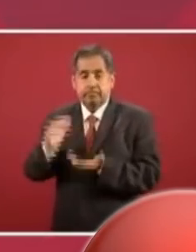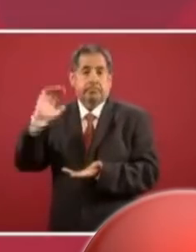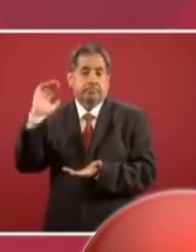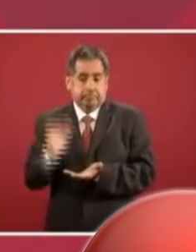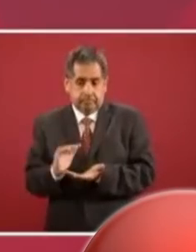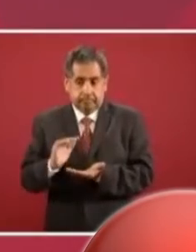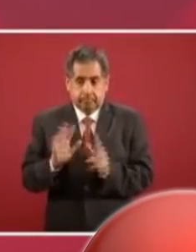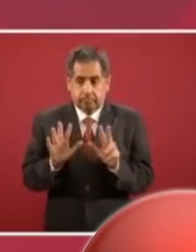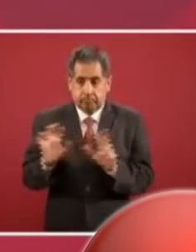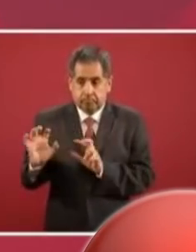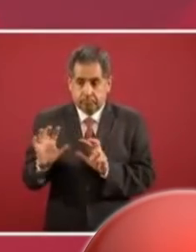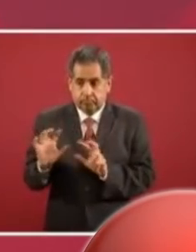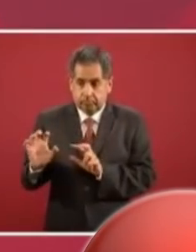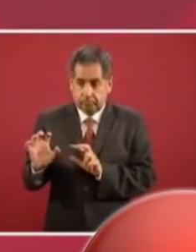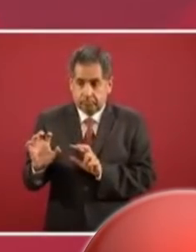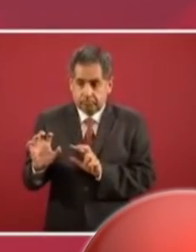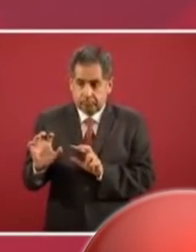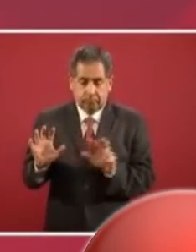800,